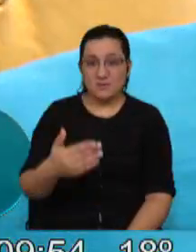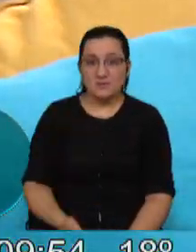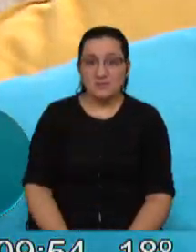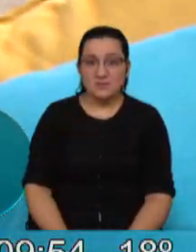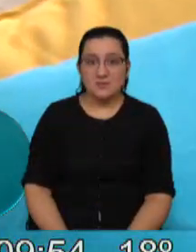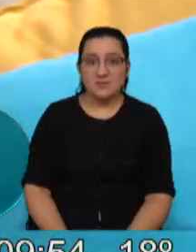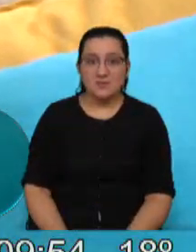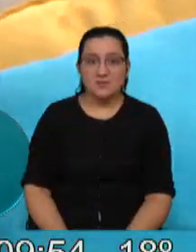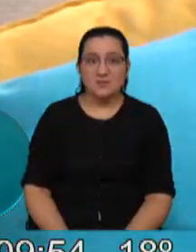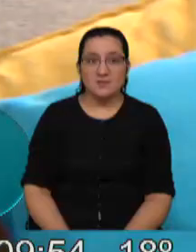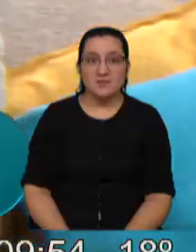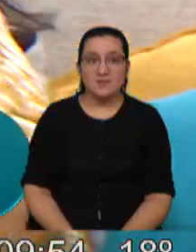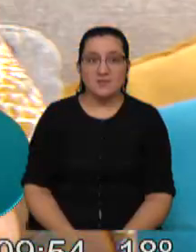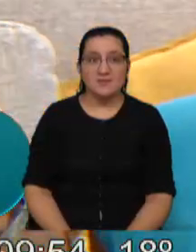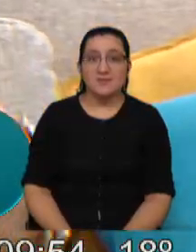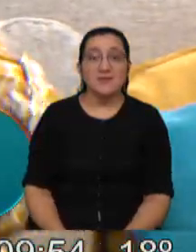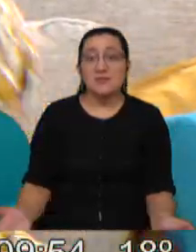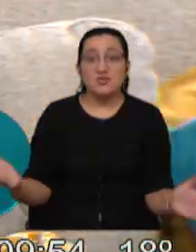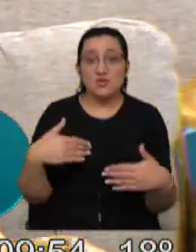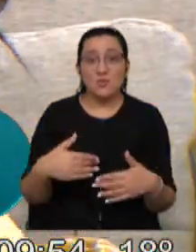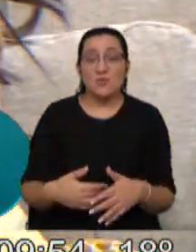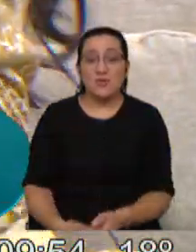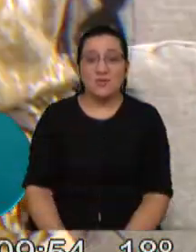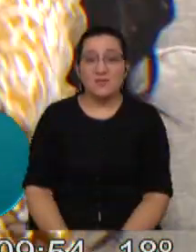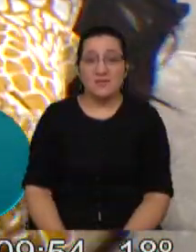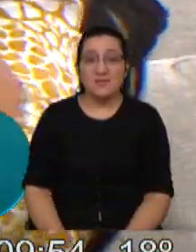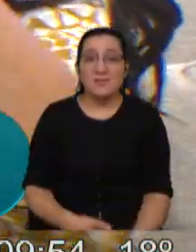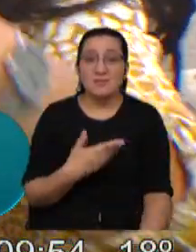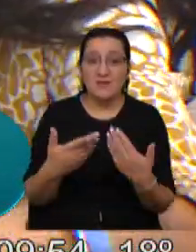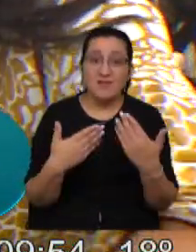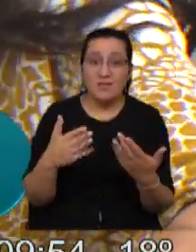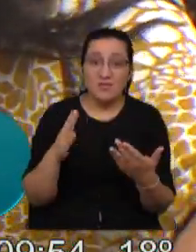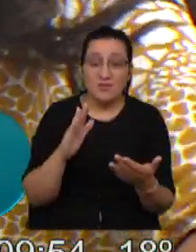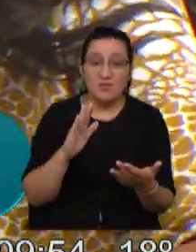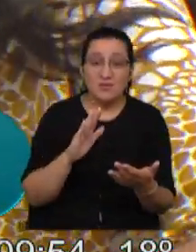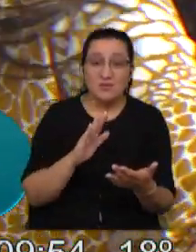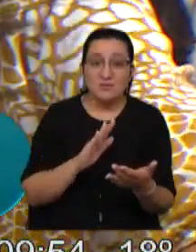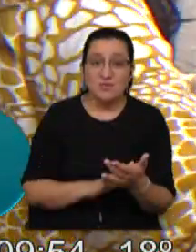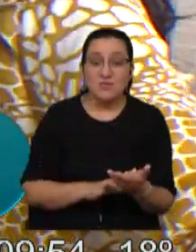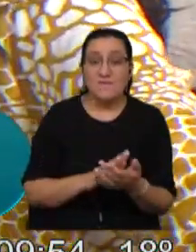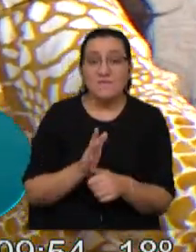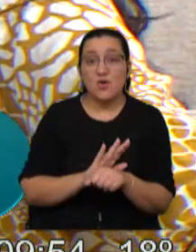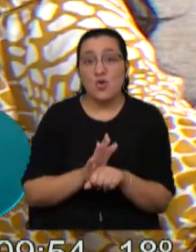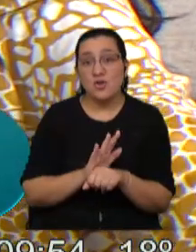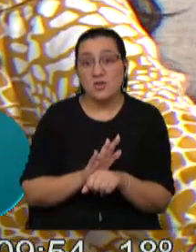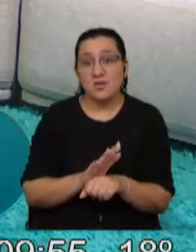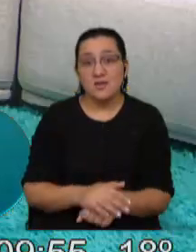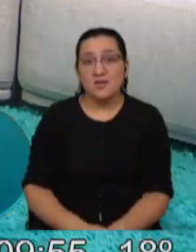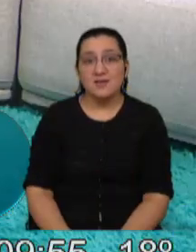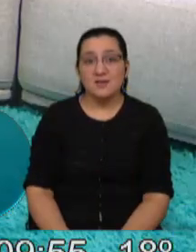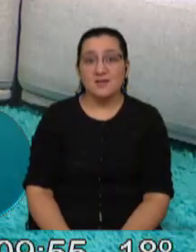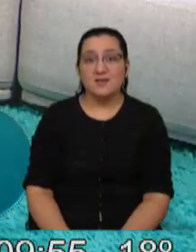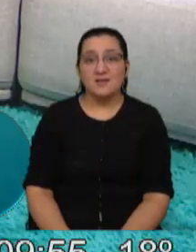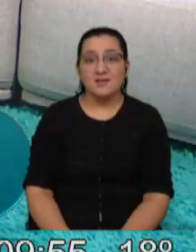venimos. No, yo no. No puedo, chicos. No, estamos hablando de biología. Cosas normales. No.